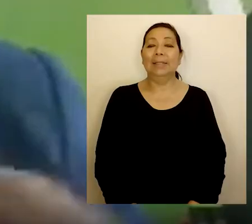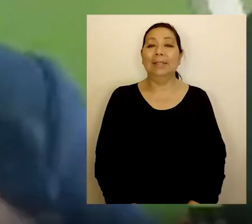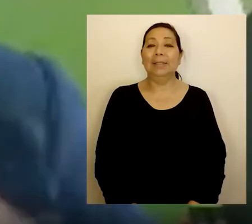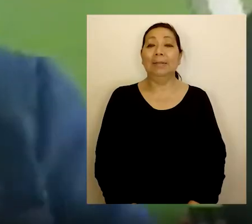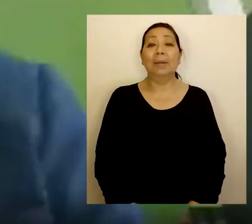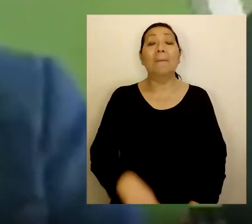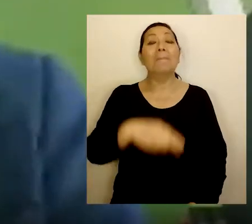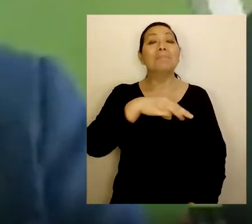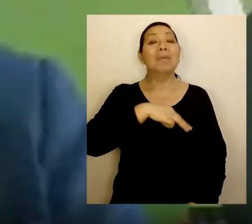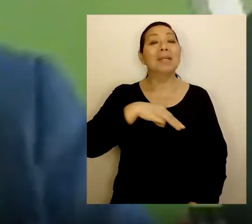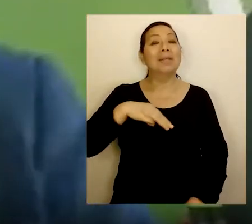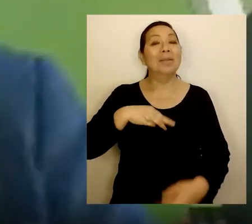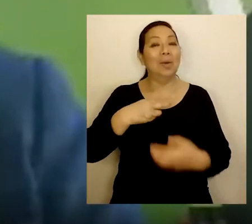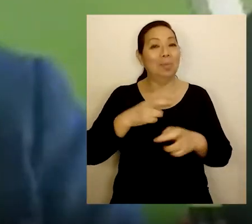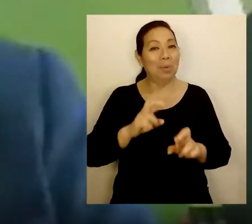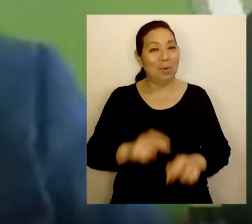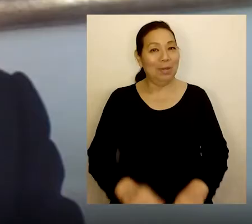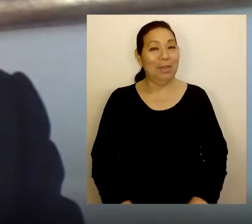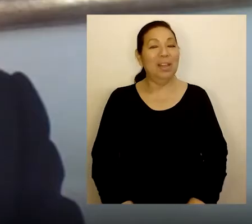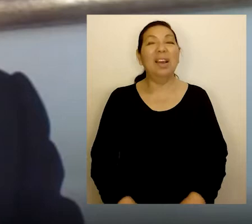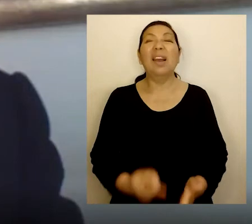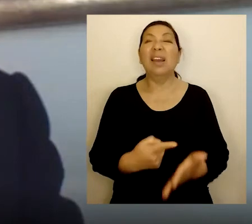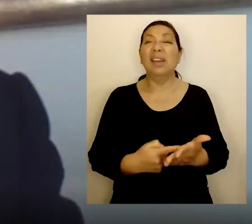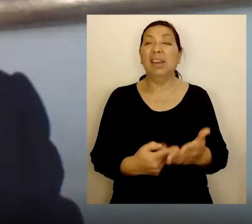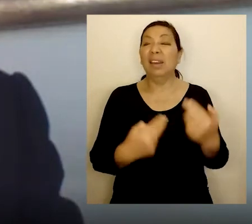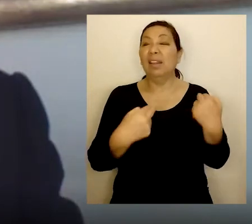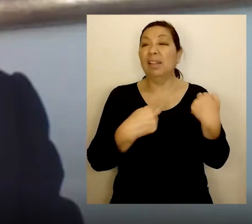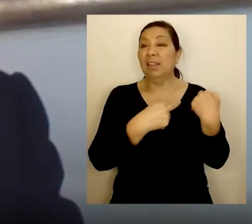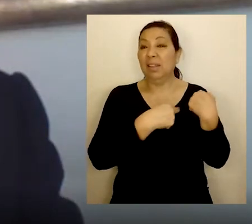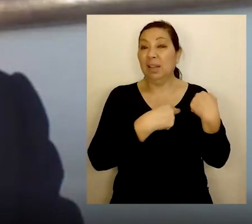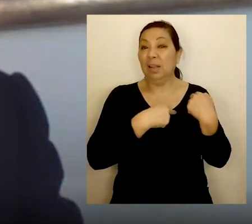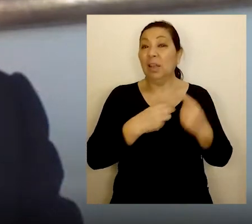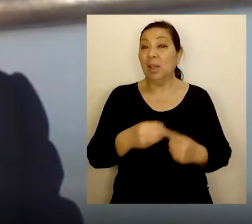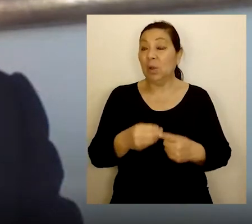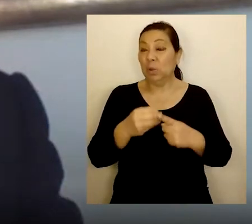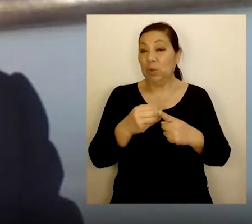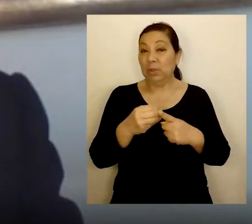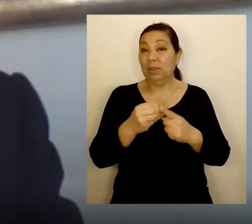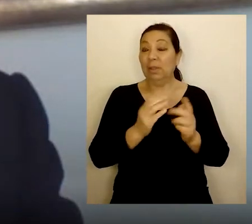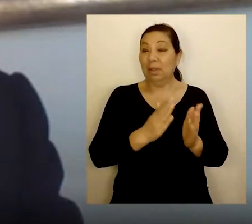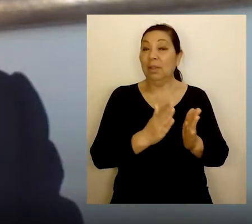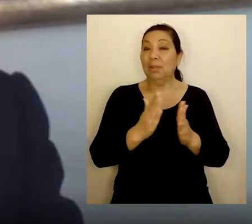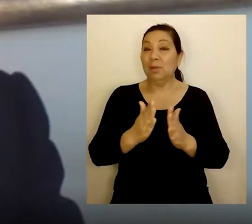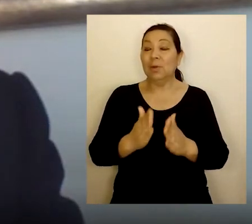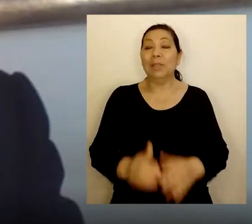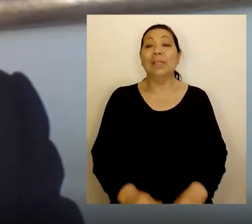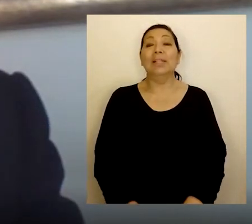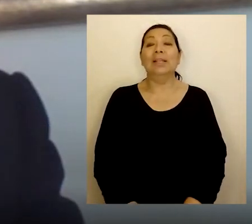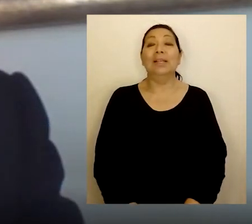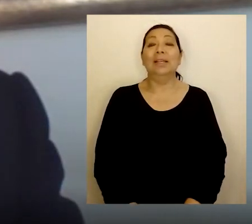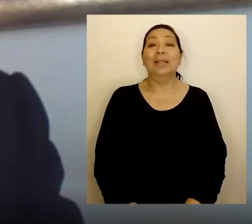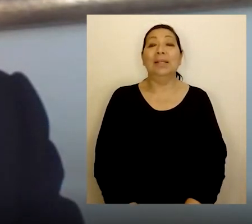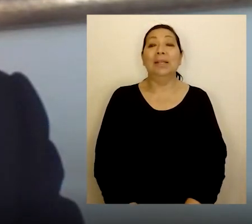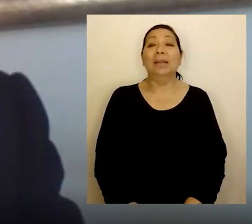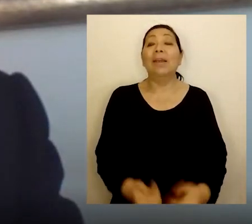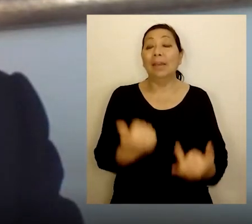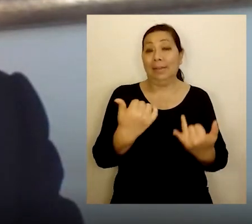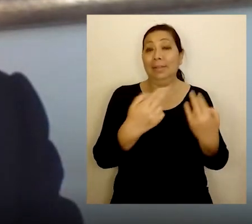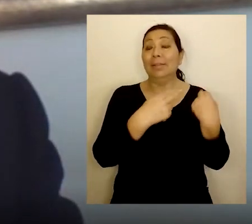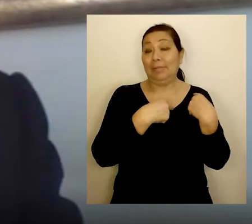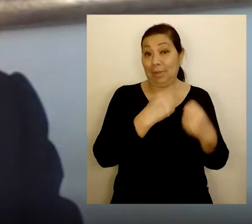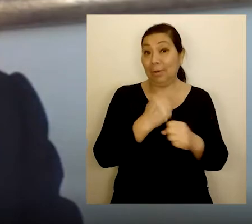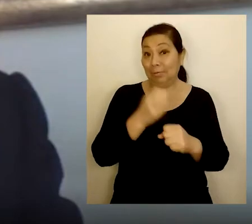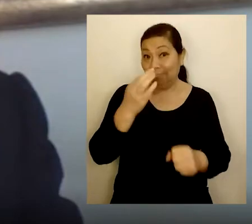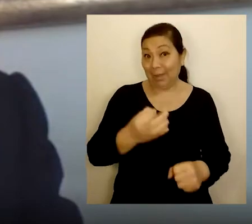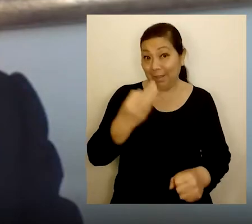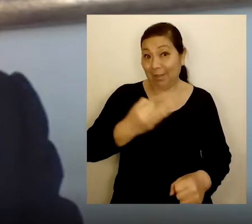El Ministerio Público. ¿Y tiene una titularidad exclusiva y excluyente en esa función, es